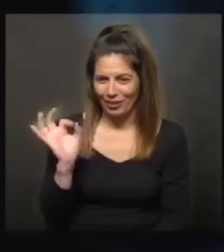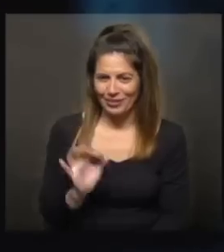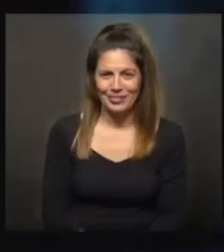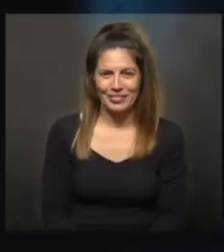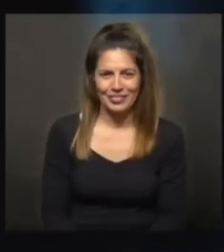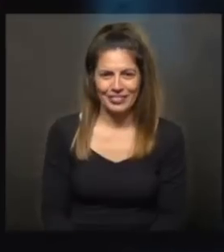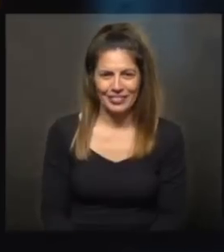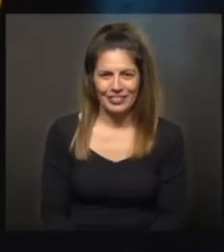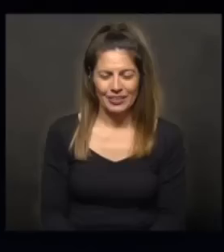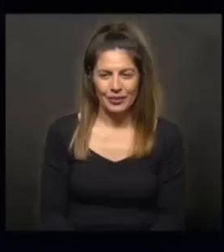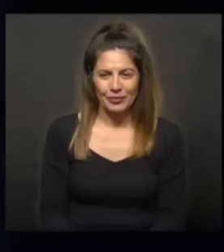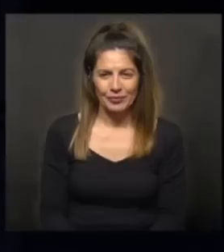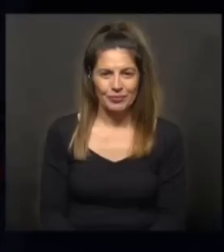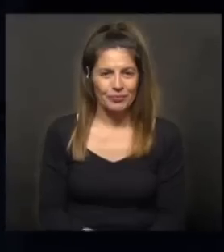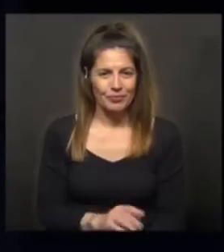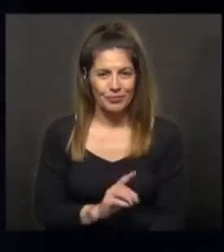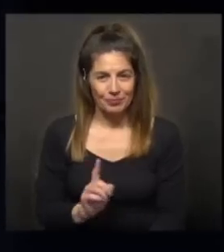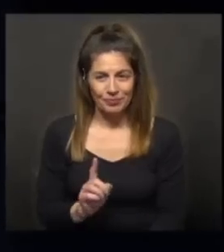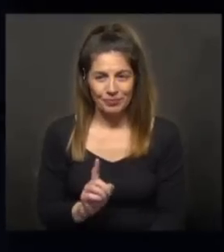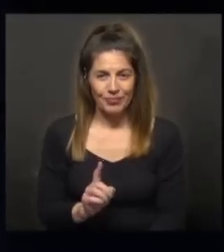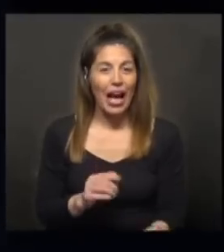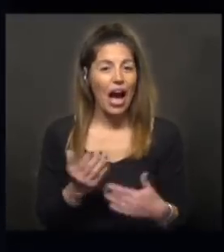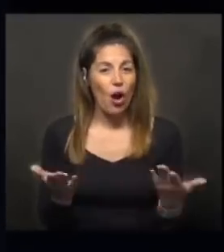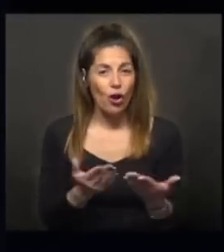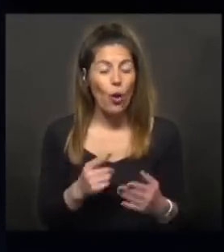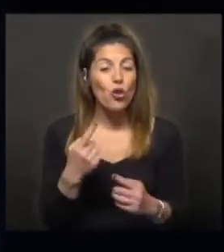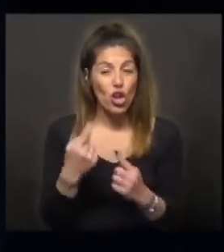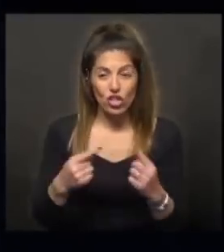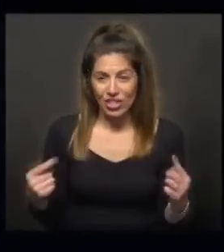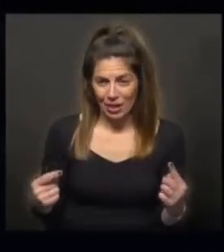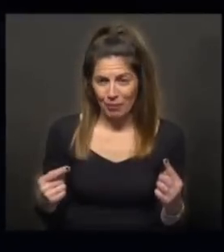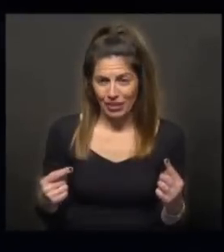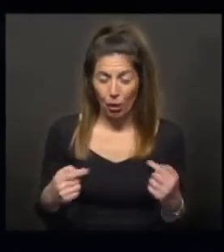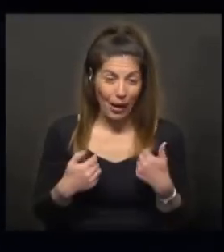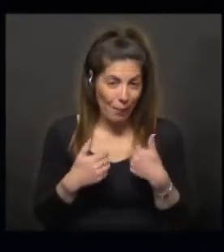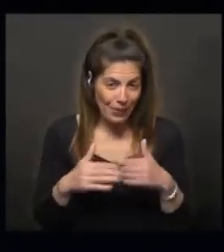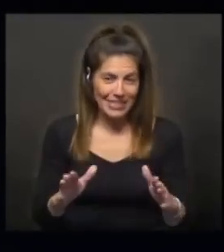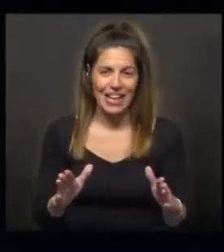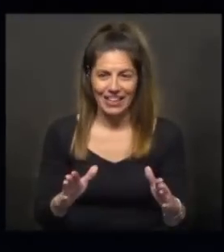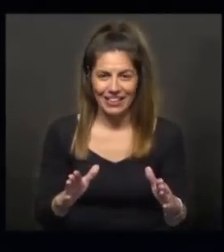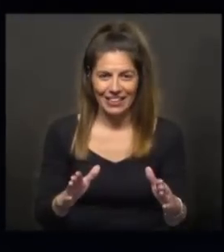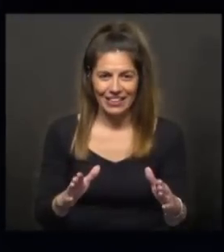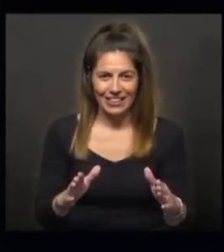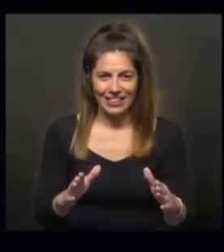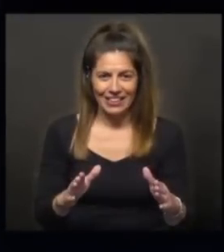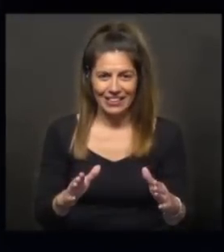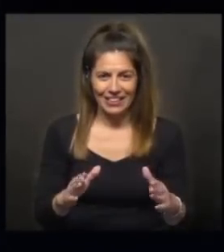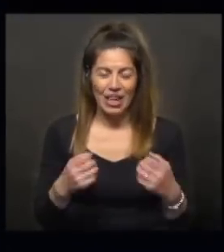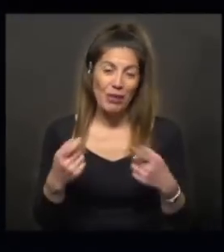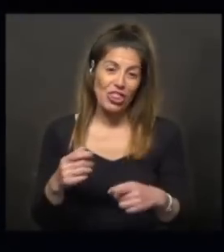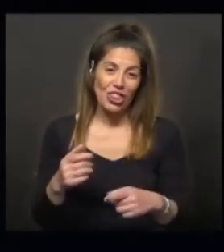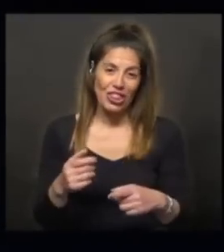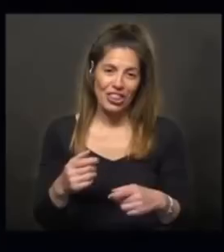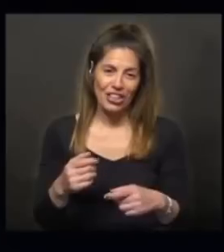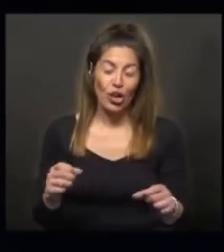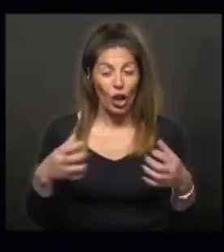de este no vayamos a uno de los elementos del arranque que que me dejó azul en el libreto y tengo